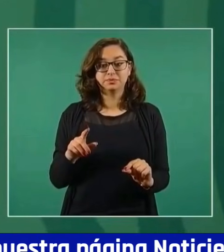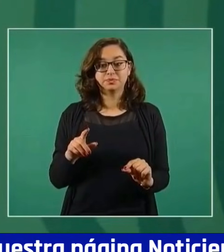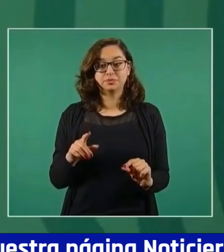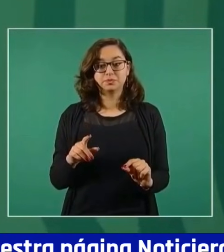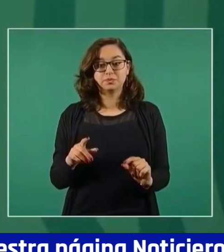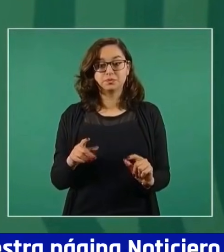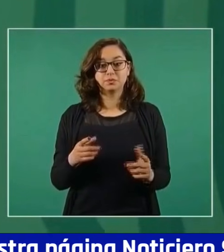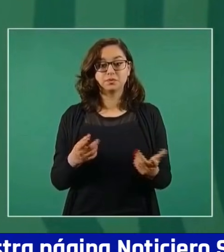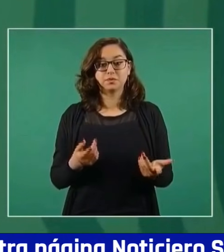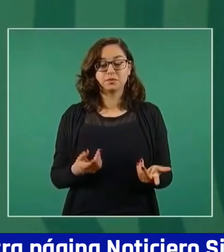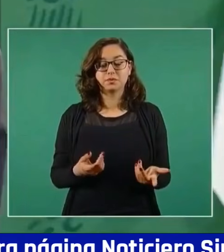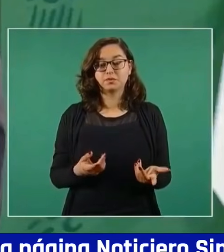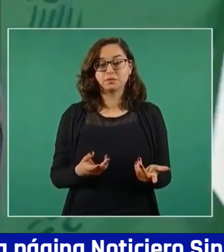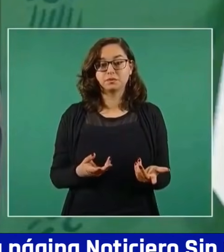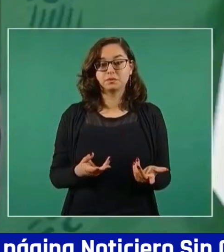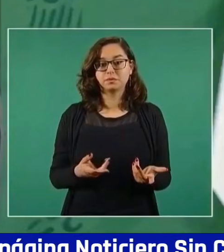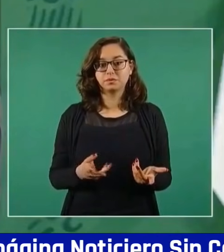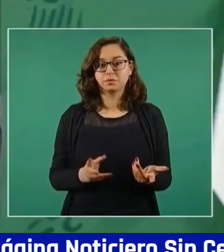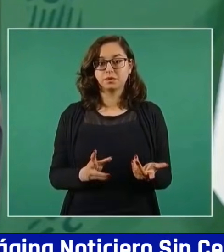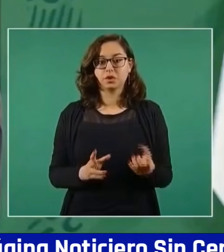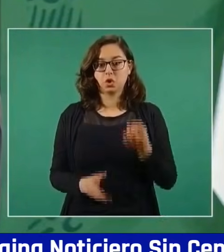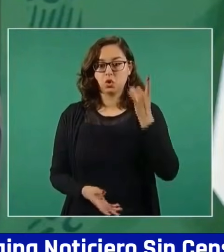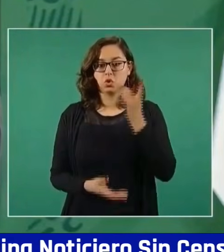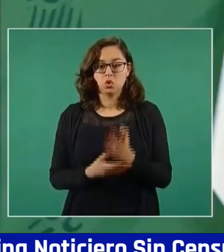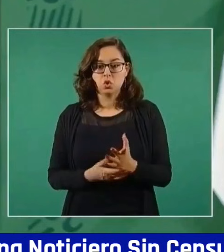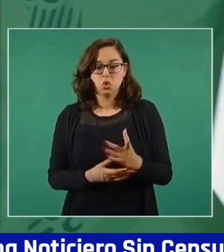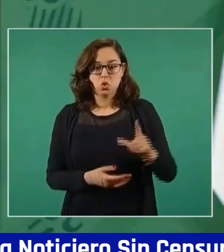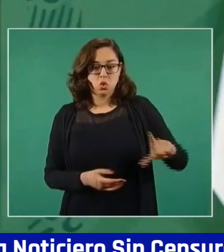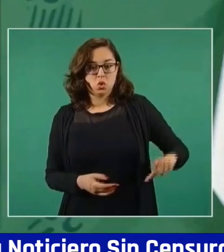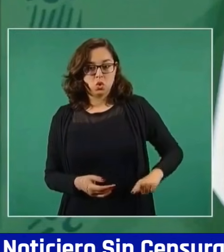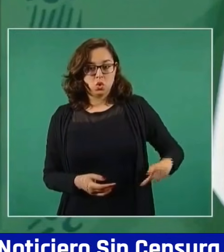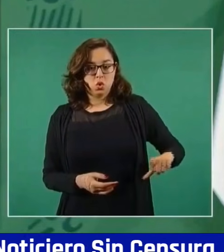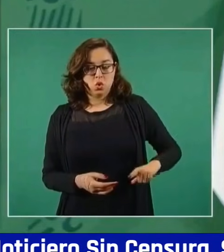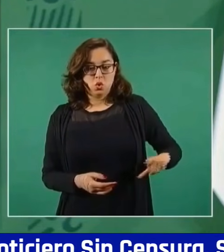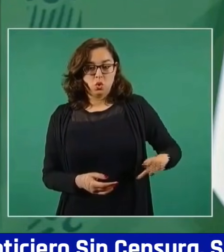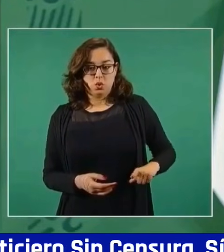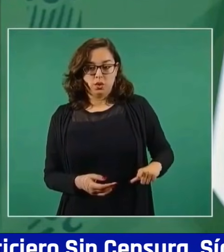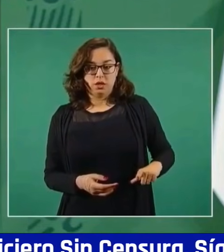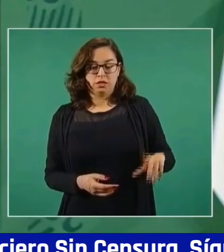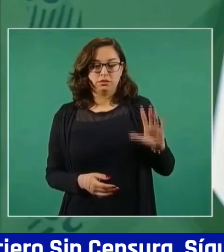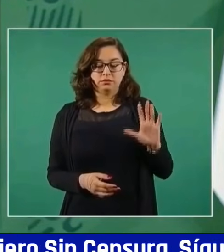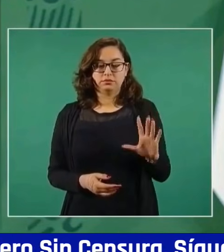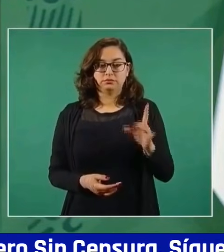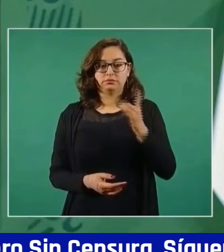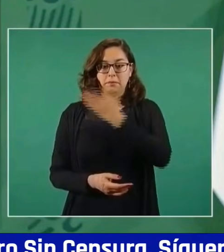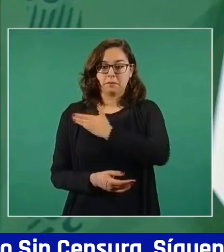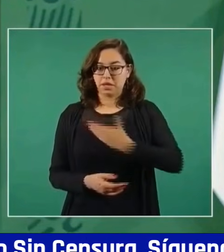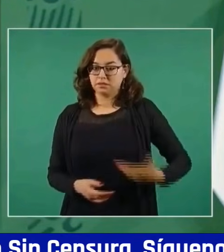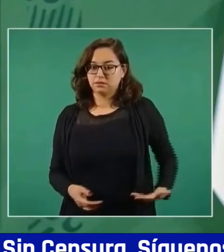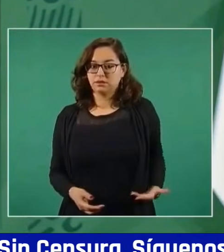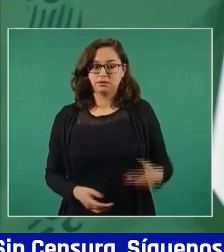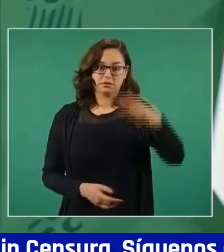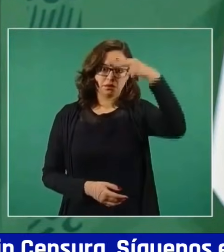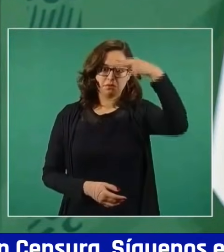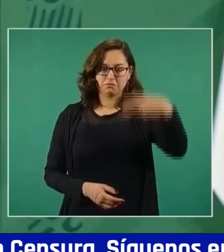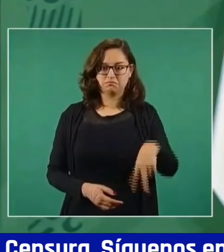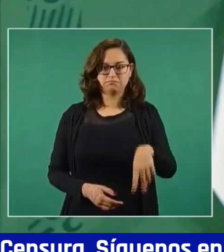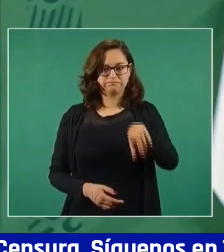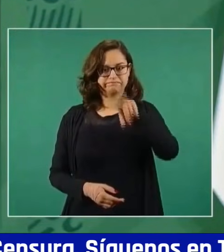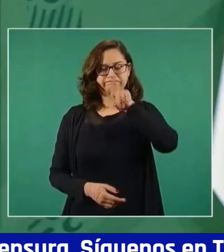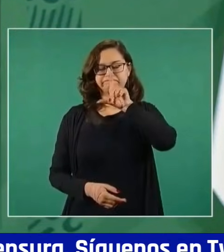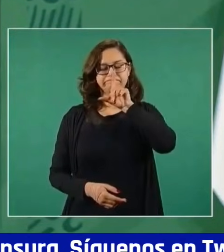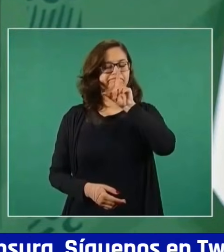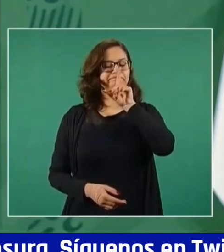de el gobierno o del ejecutivo, inclusive del presidente, por eso